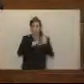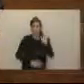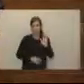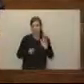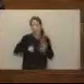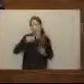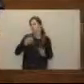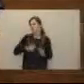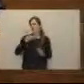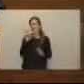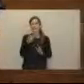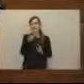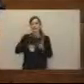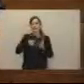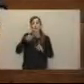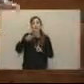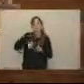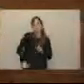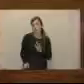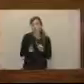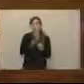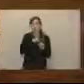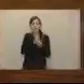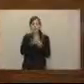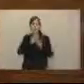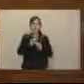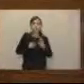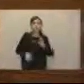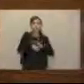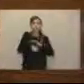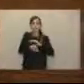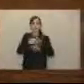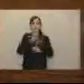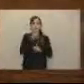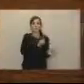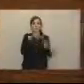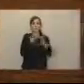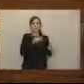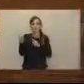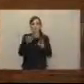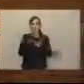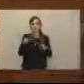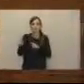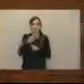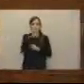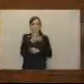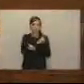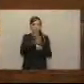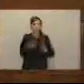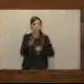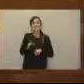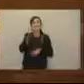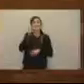a los profesionales en su puesto de trabajo. No es buena tanta movilidad. Y el tercero, intensificar las